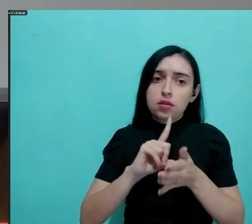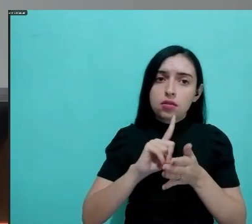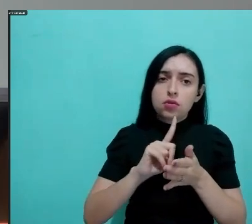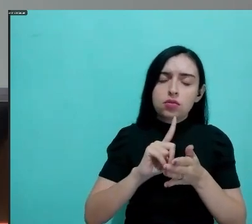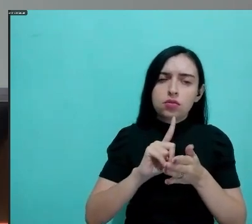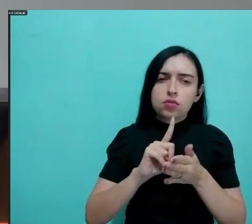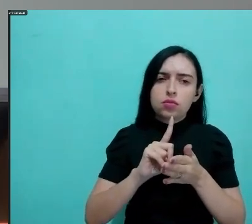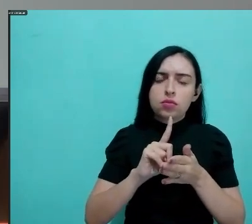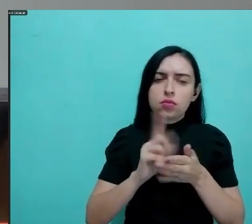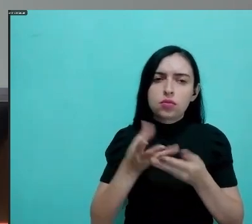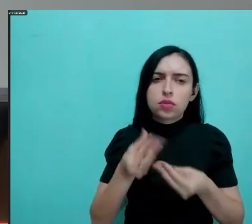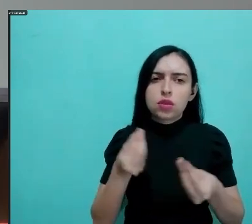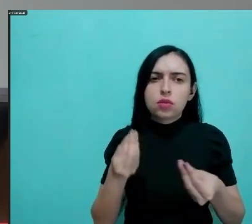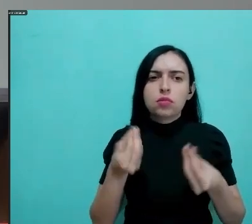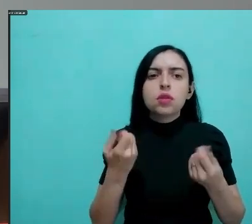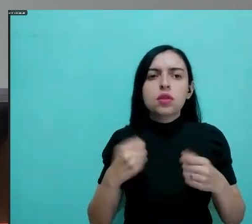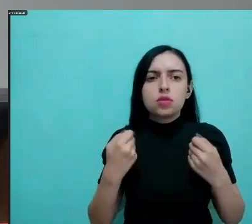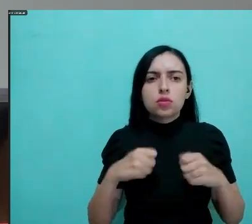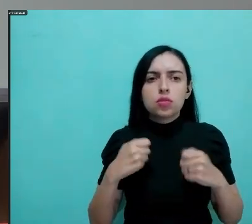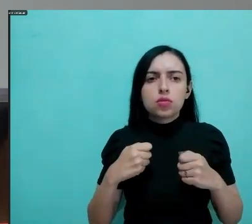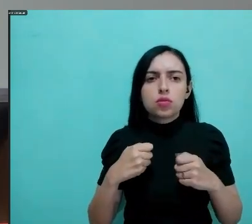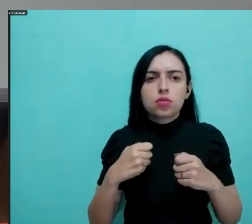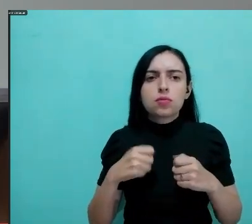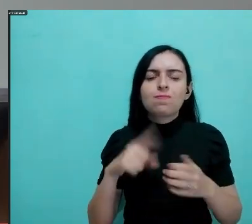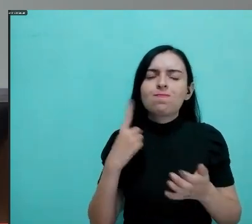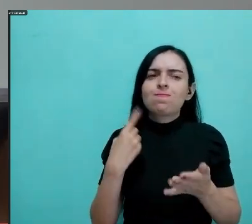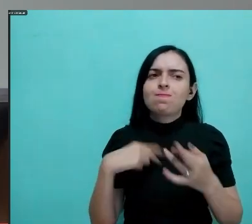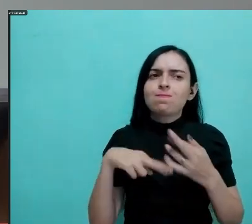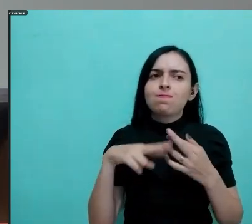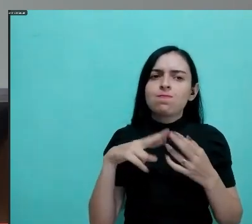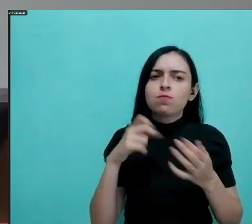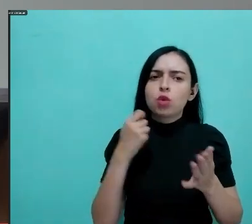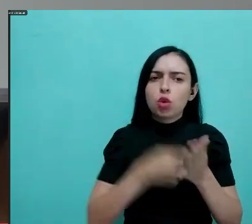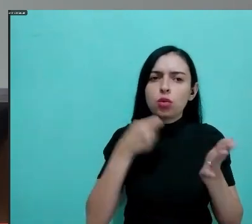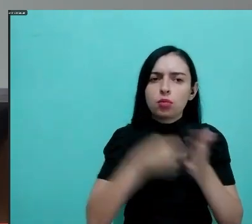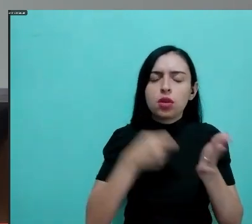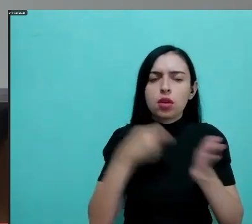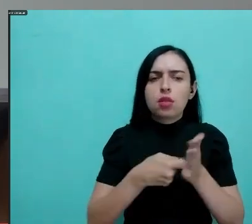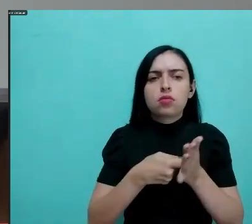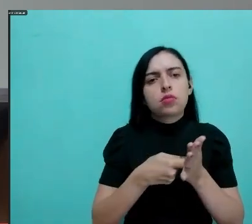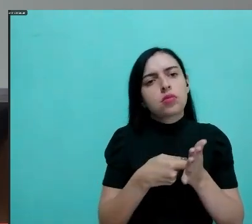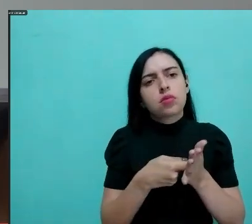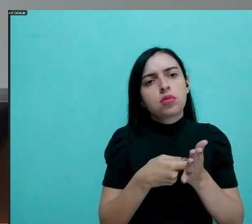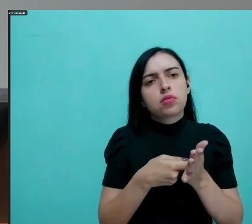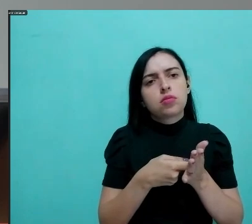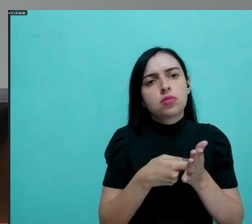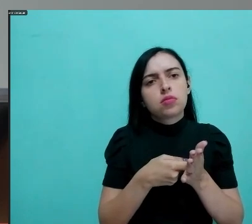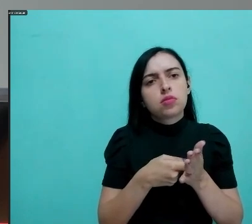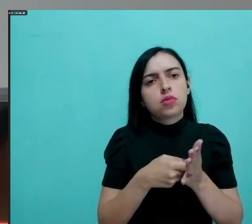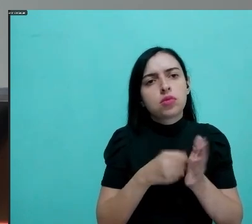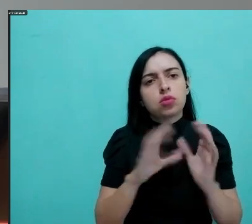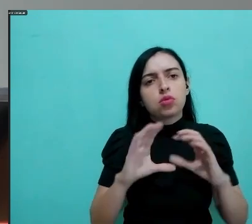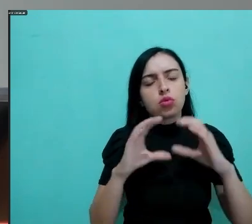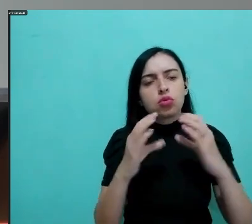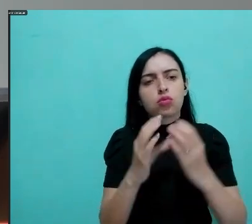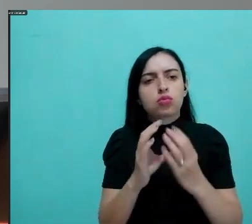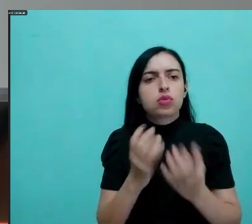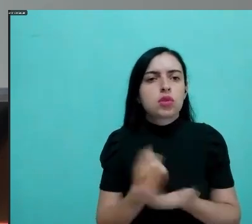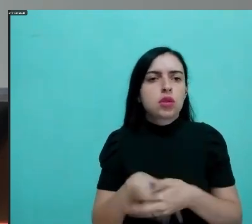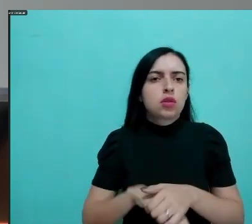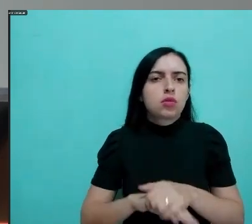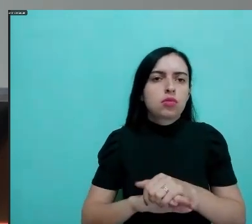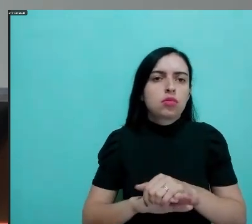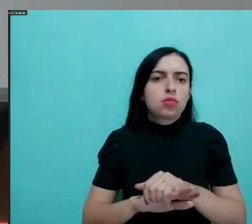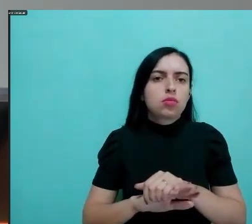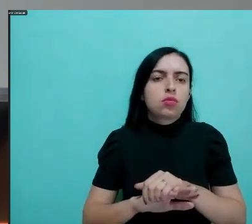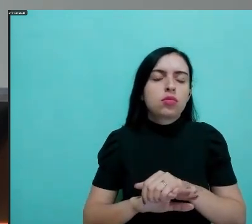sometidos necesariamente, obligatoriamente, al control previo del Consejo Constitucional. Y se